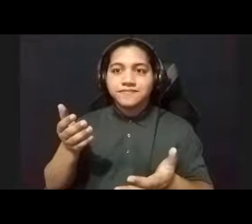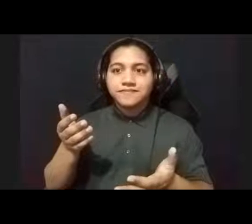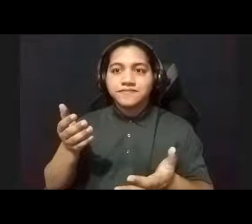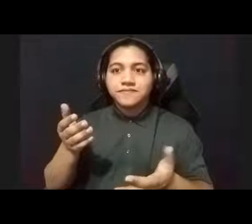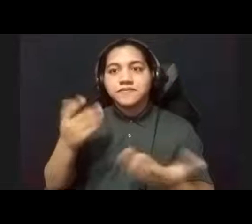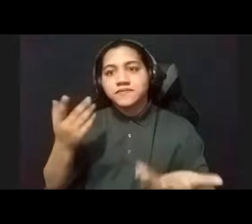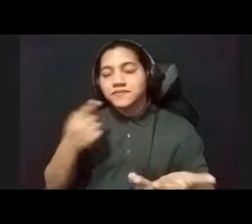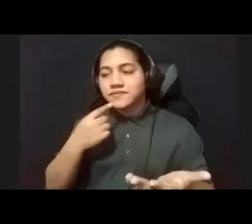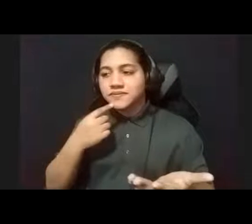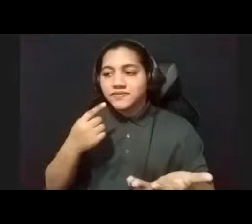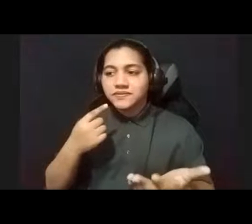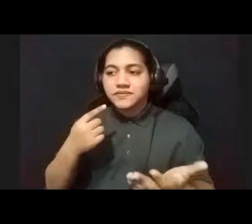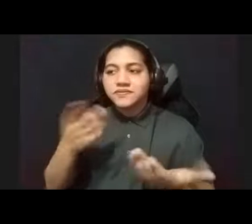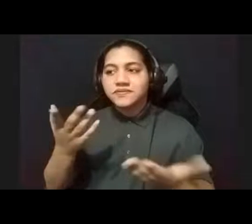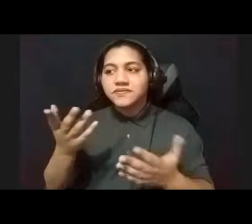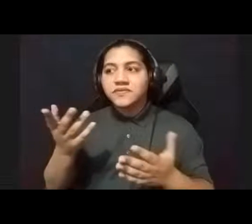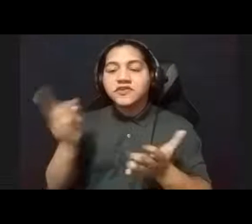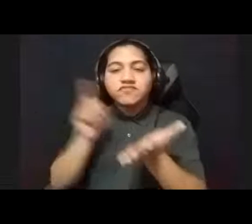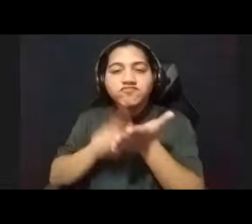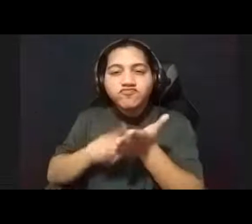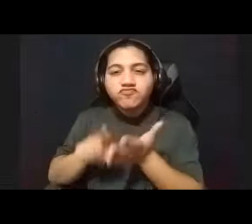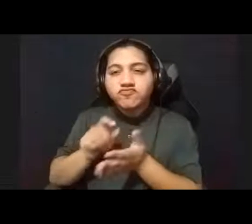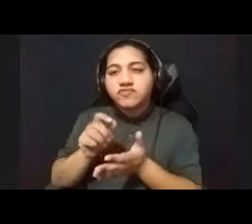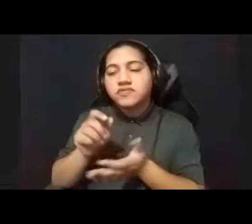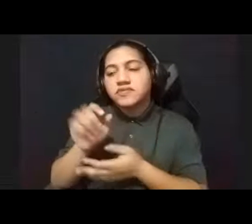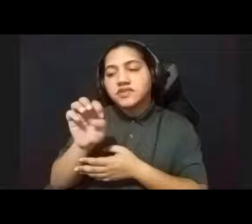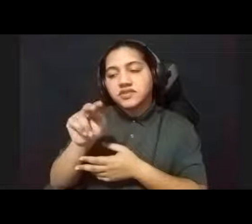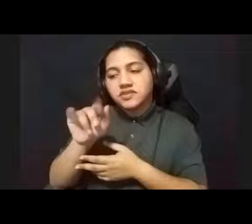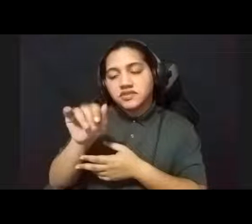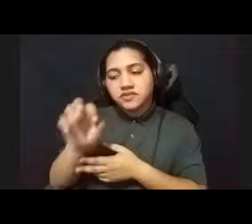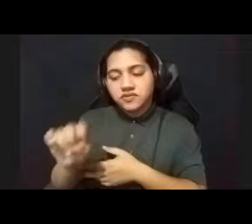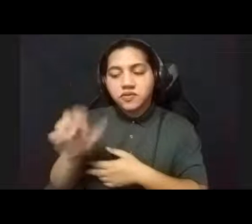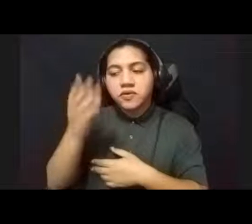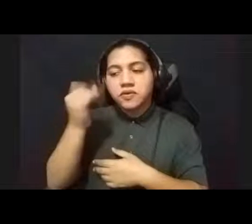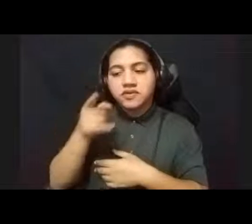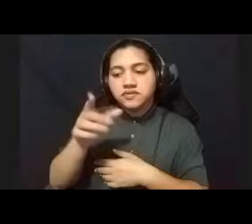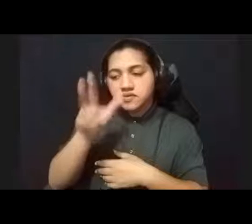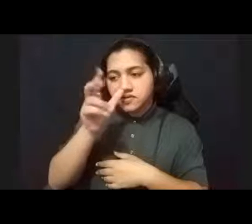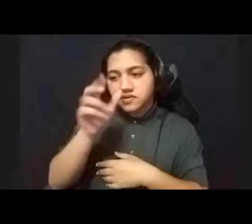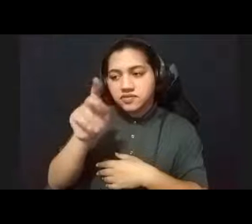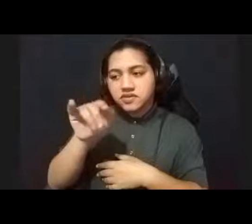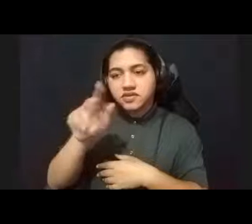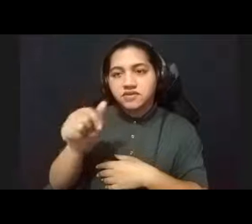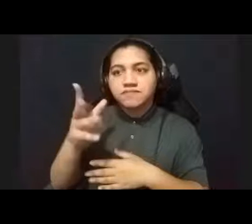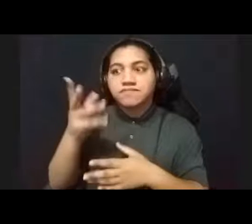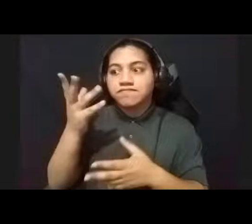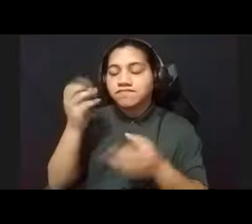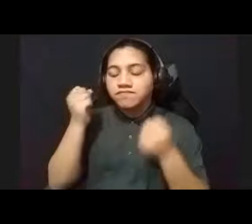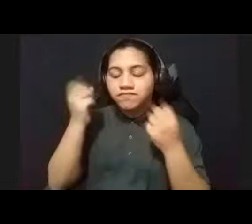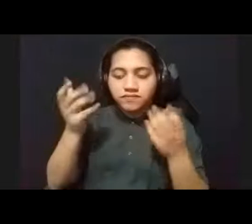diría que es un ensayo de investigación porque la cucarachita Martina tiene tanto y tantos